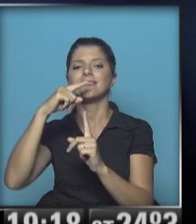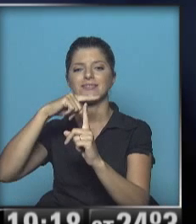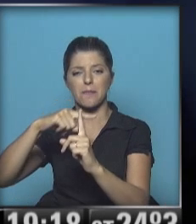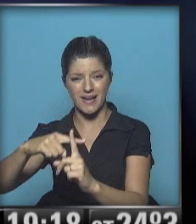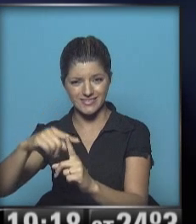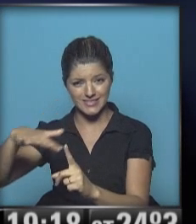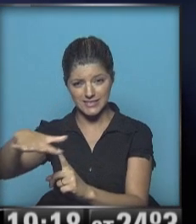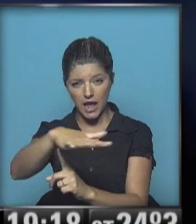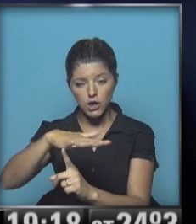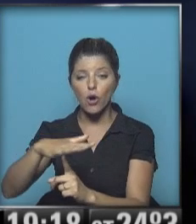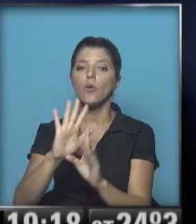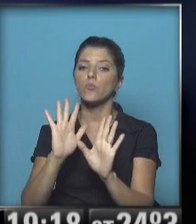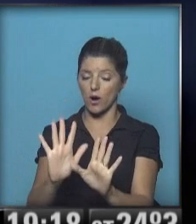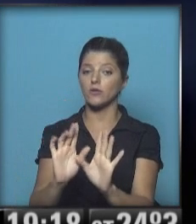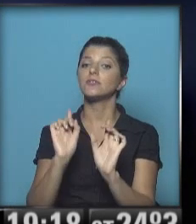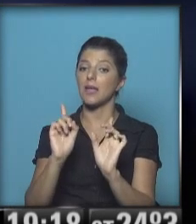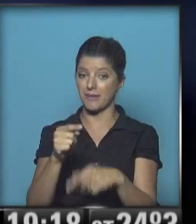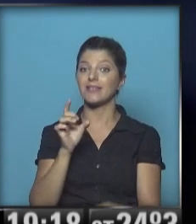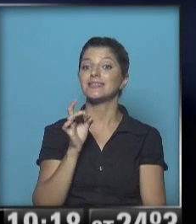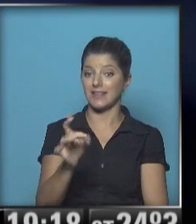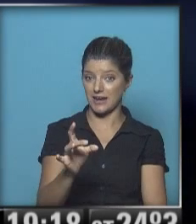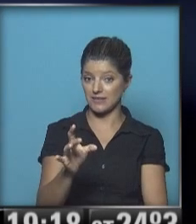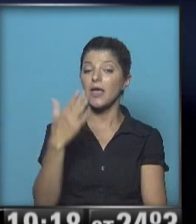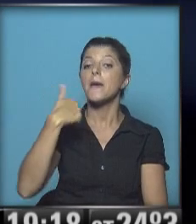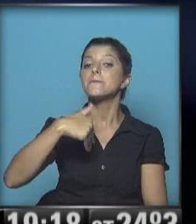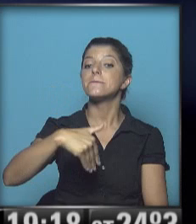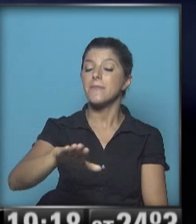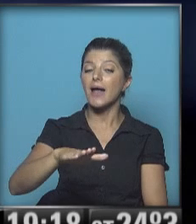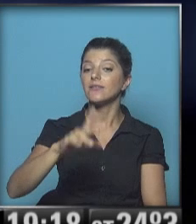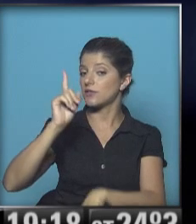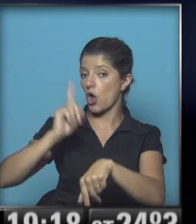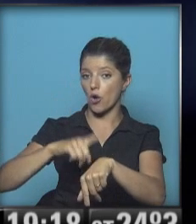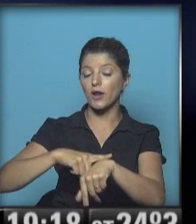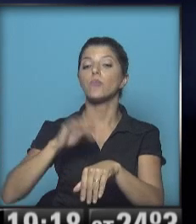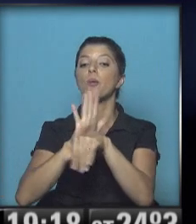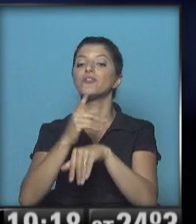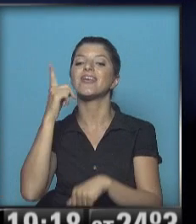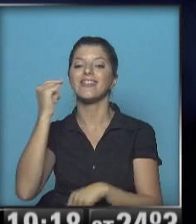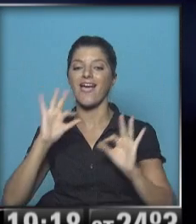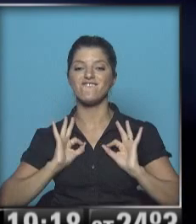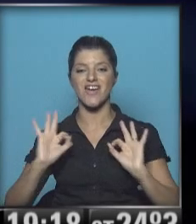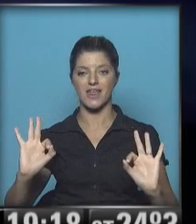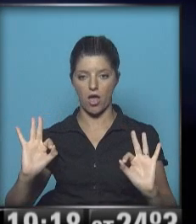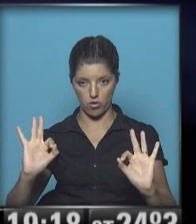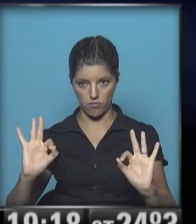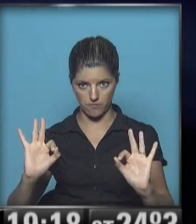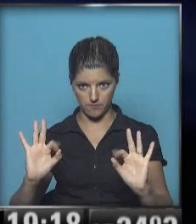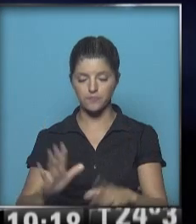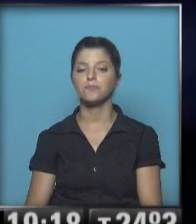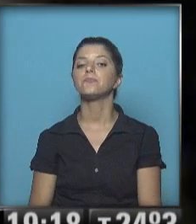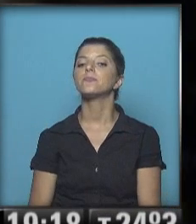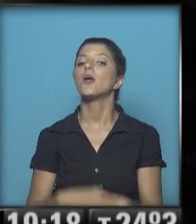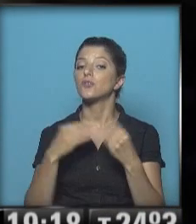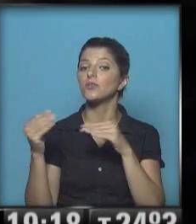Bueno, entre ellos están también los trenes, van a circular en horario de día feriado el servicio de trenes. ¿Qué va a